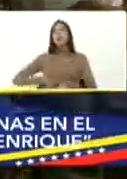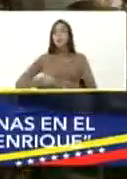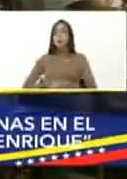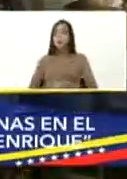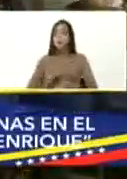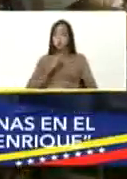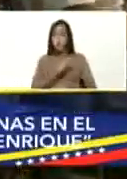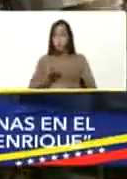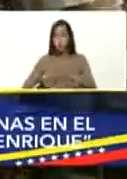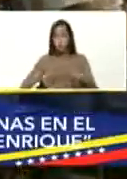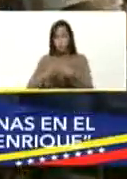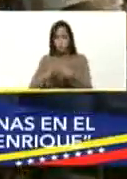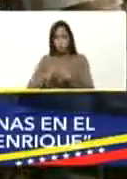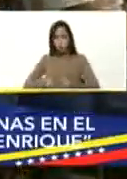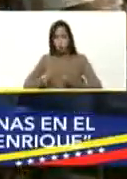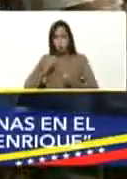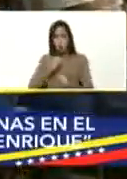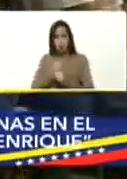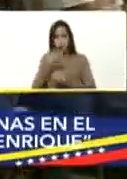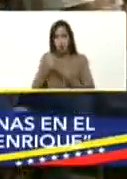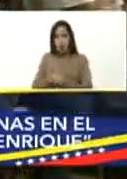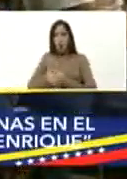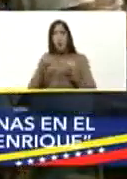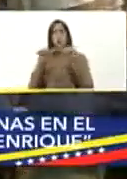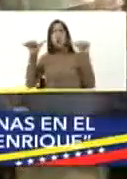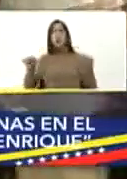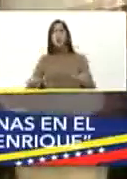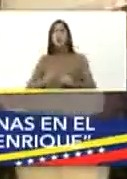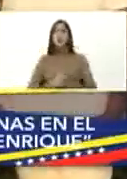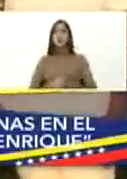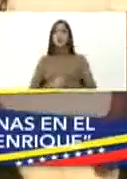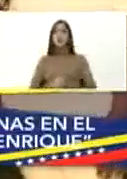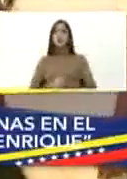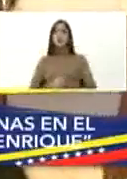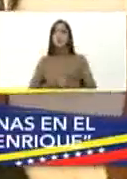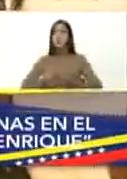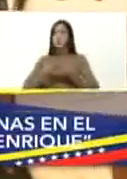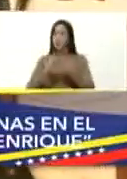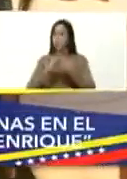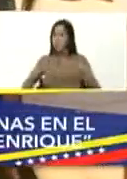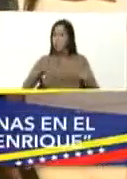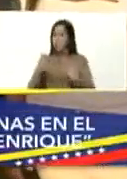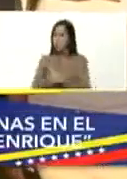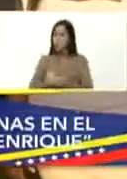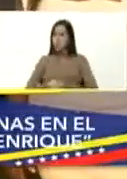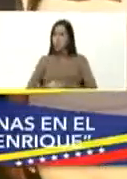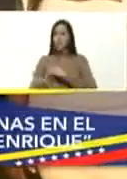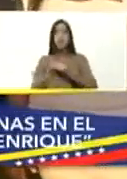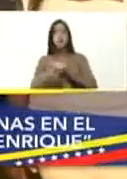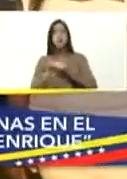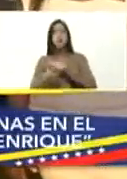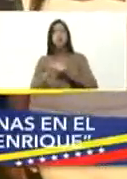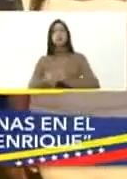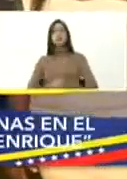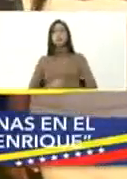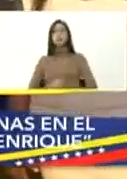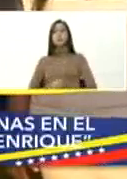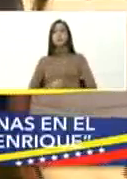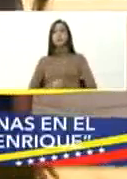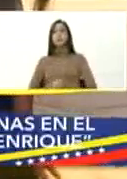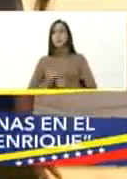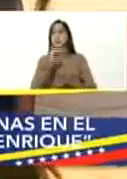comité que se encarga de la parte de sistematización, que es el que lleva todo lo que es la parte digital, lo que es la recolección de